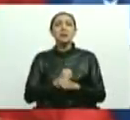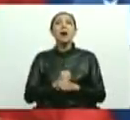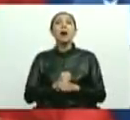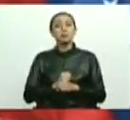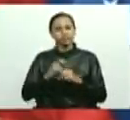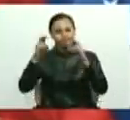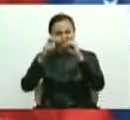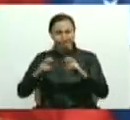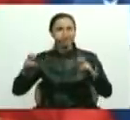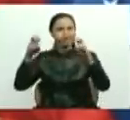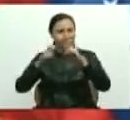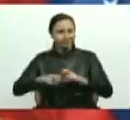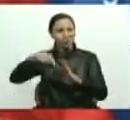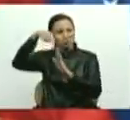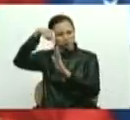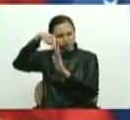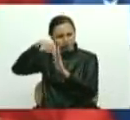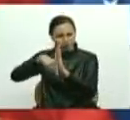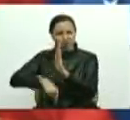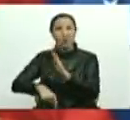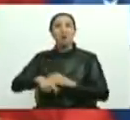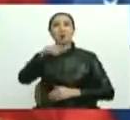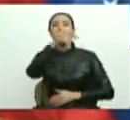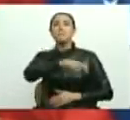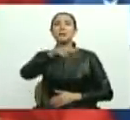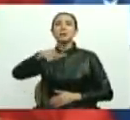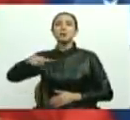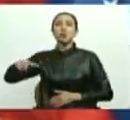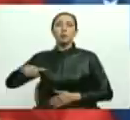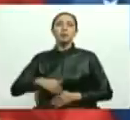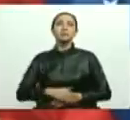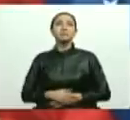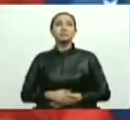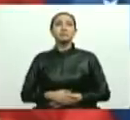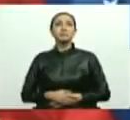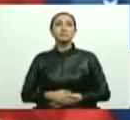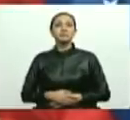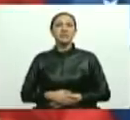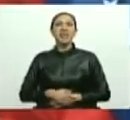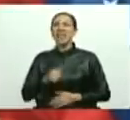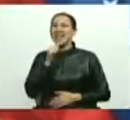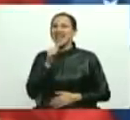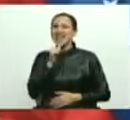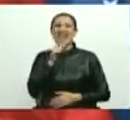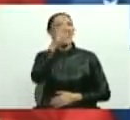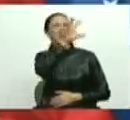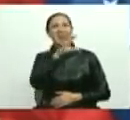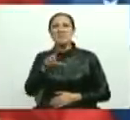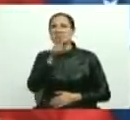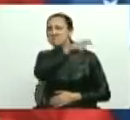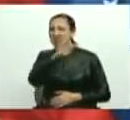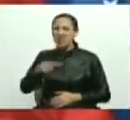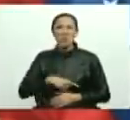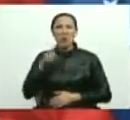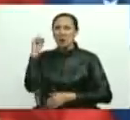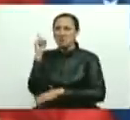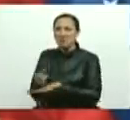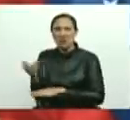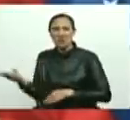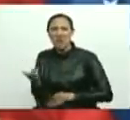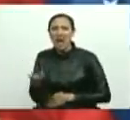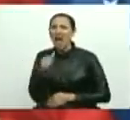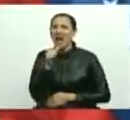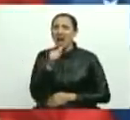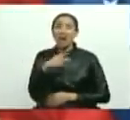identidad de quienes le giraban dichas instrucciones totalmente apátridas a